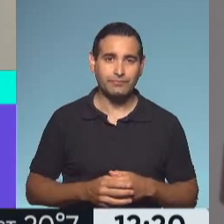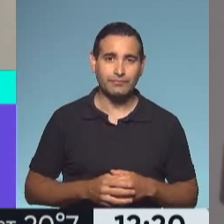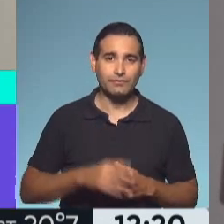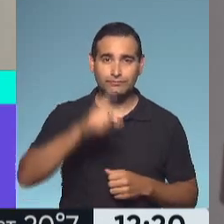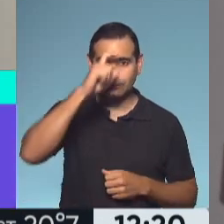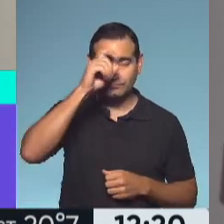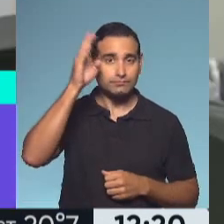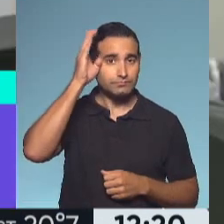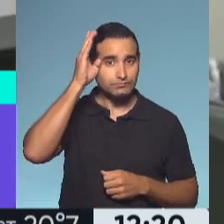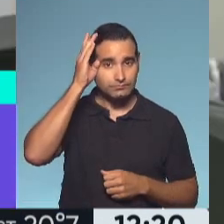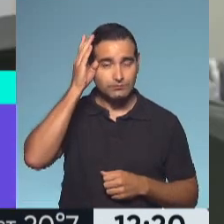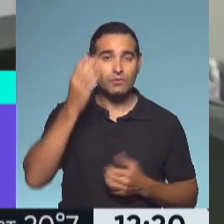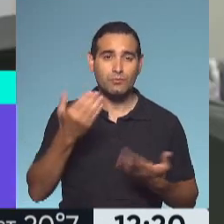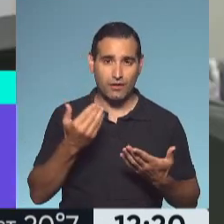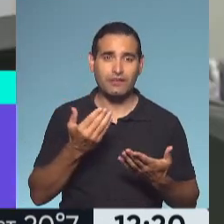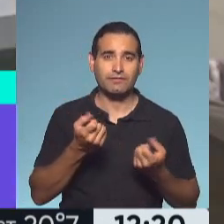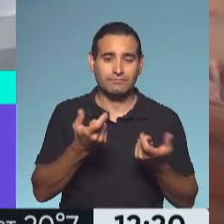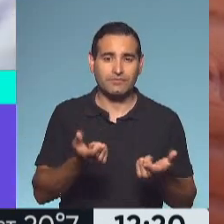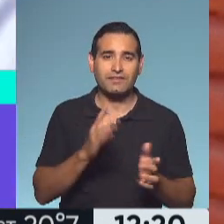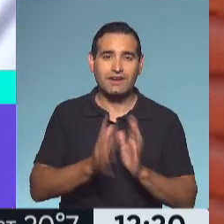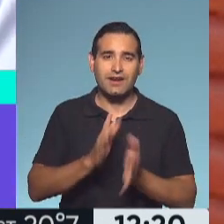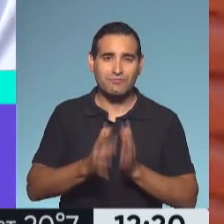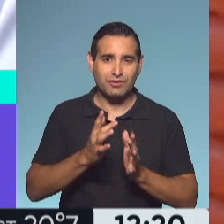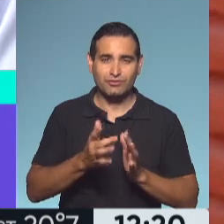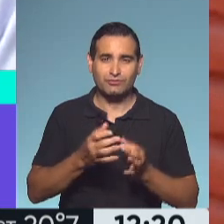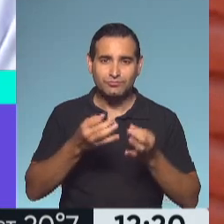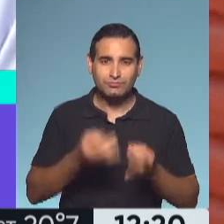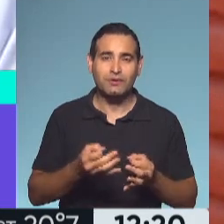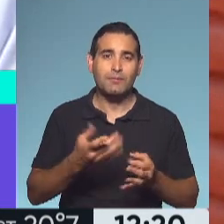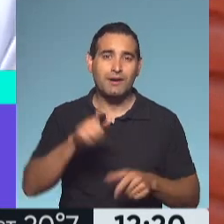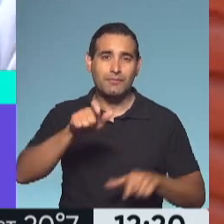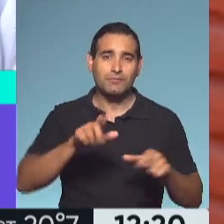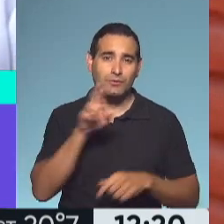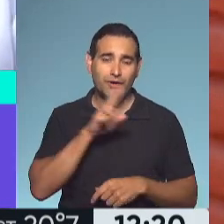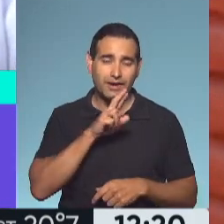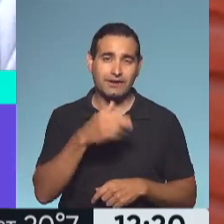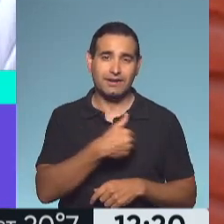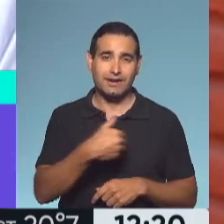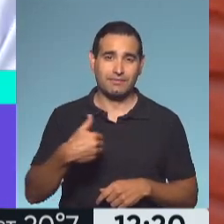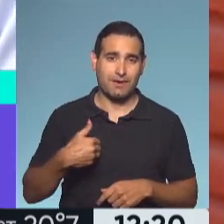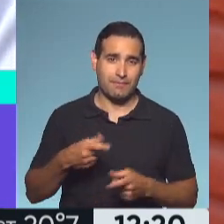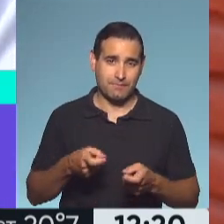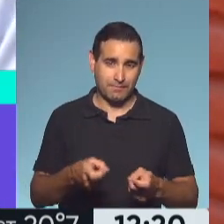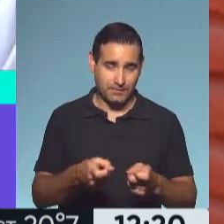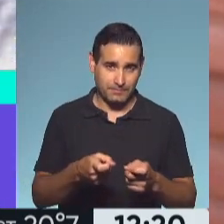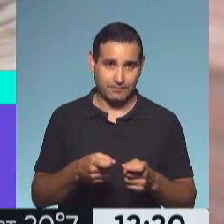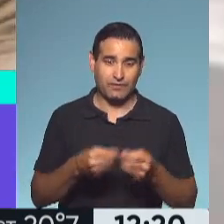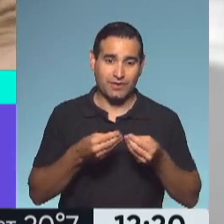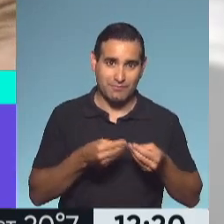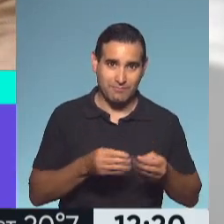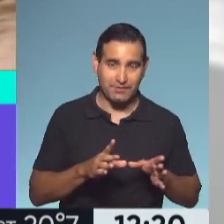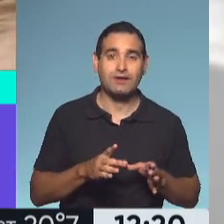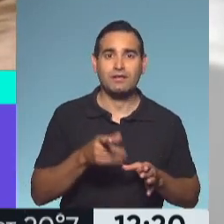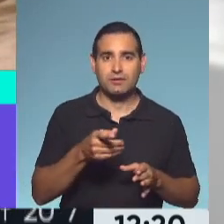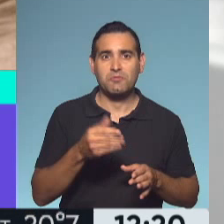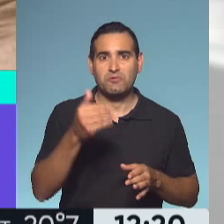ofrecer tratamientos más específicos, más localizados, para aquellas mujeres con cáncer de mama en estadios iniciales, con buen